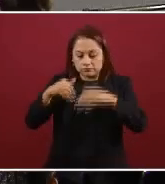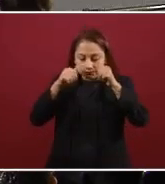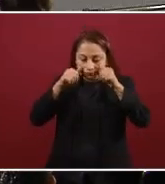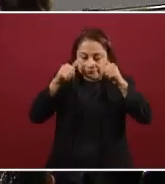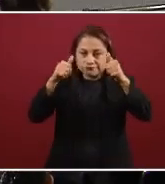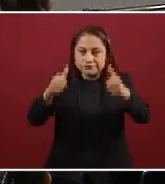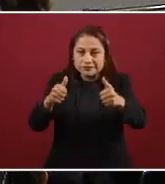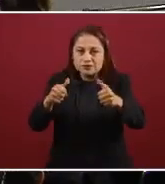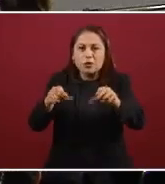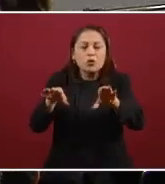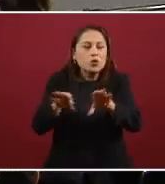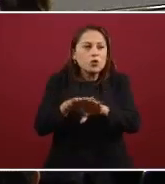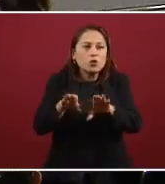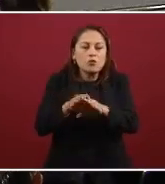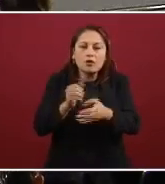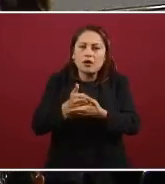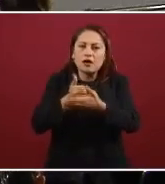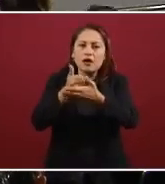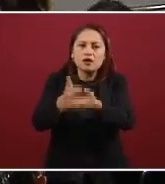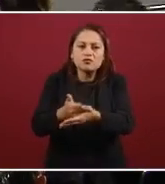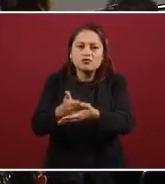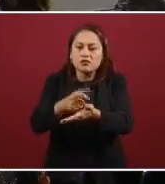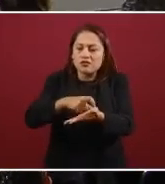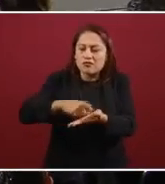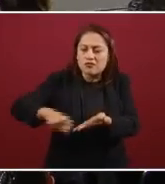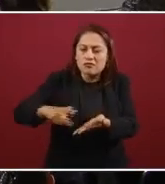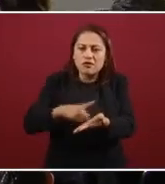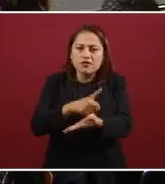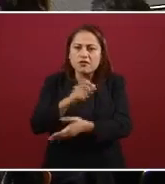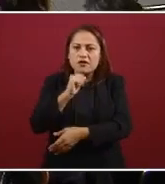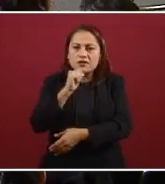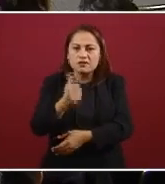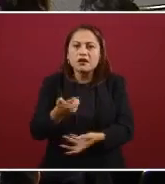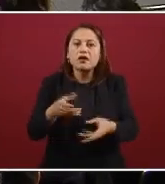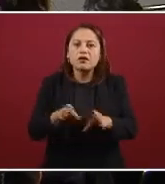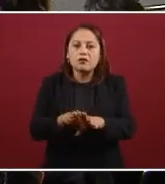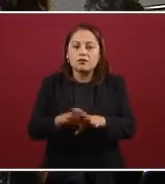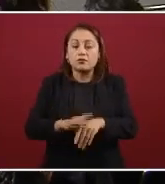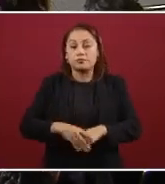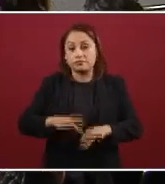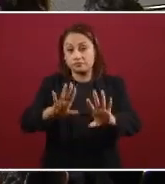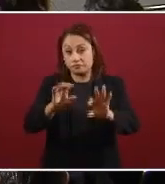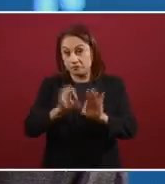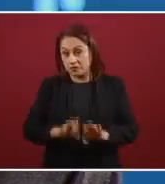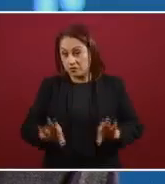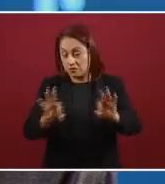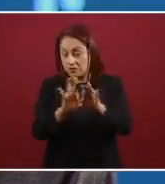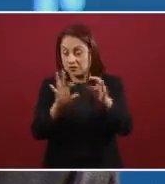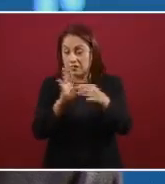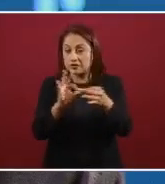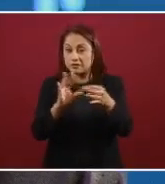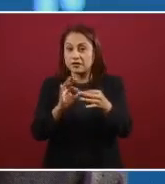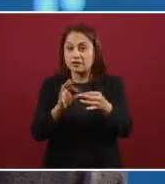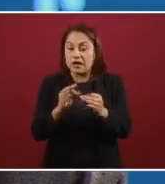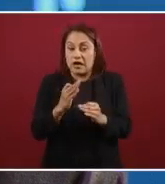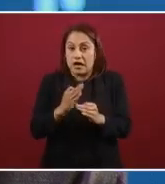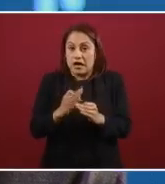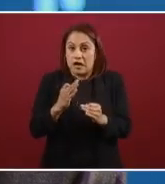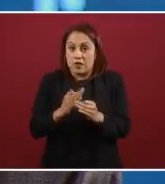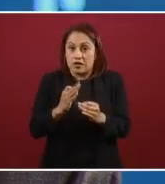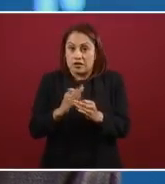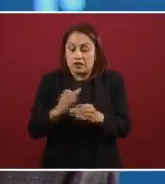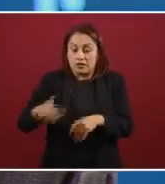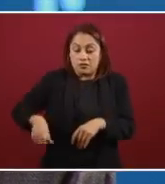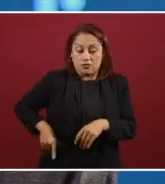Sin embargo, quiero destacar que una de las decisiones centrales del Estado mexicano en la Cuarta Transformación